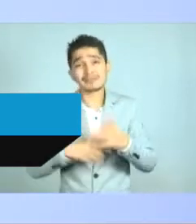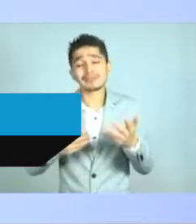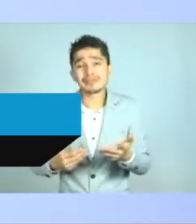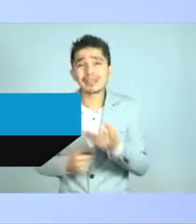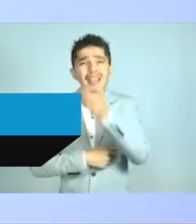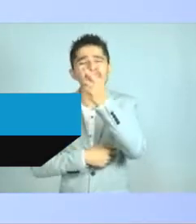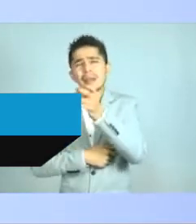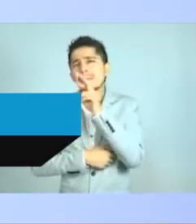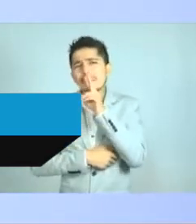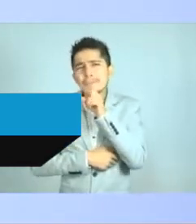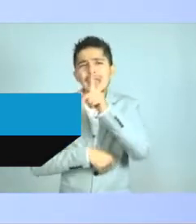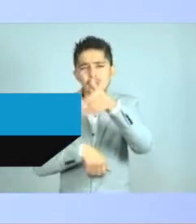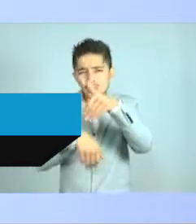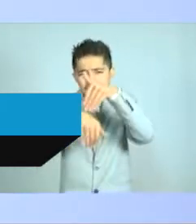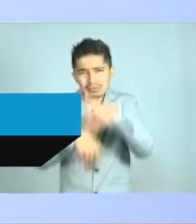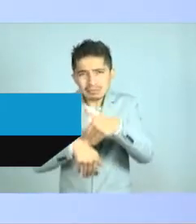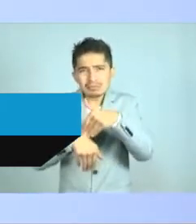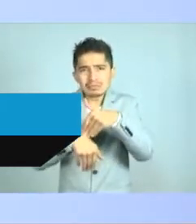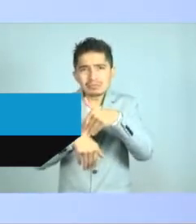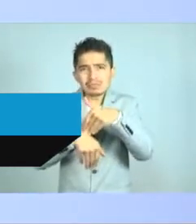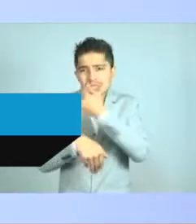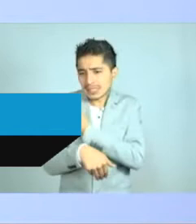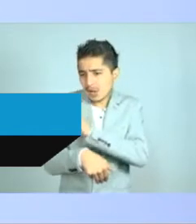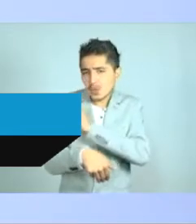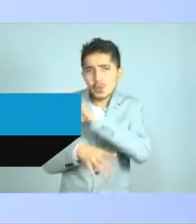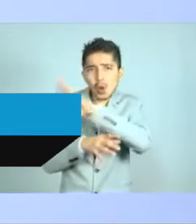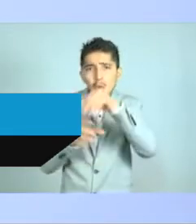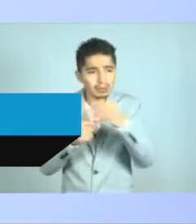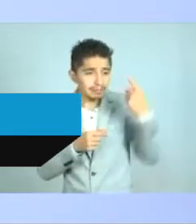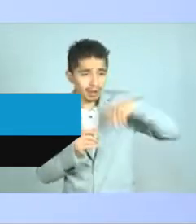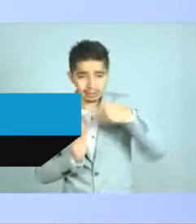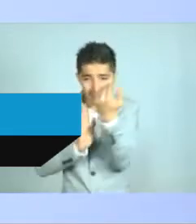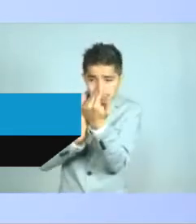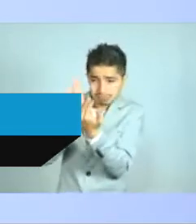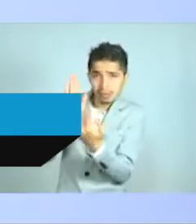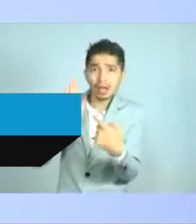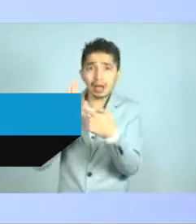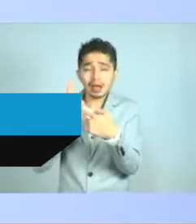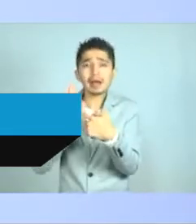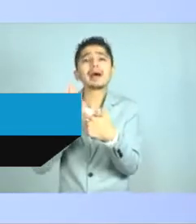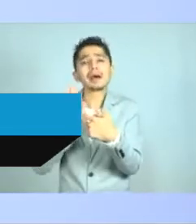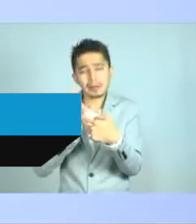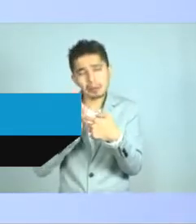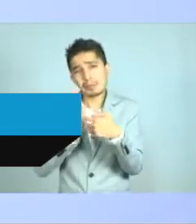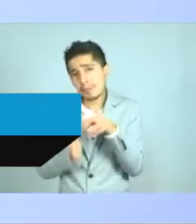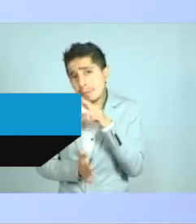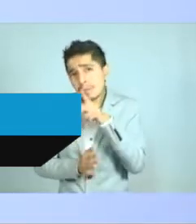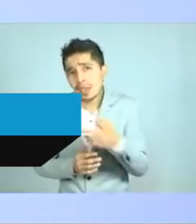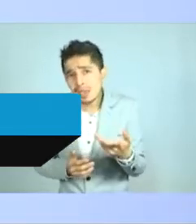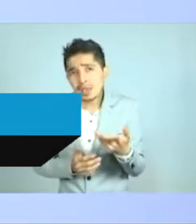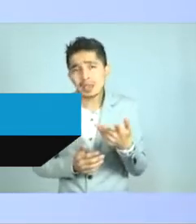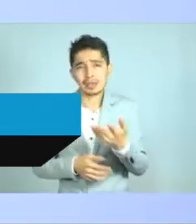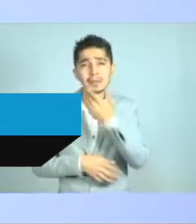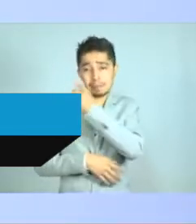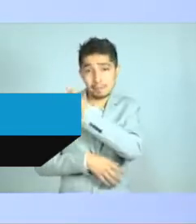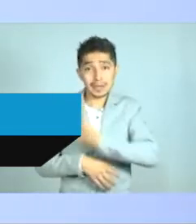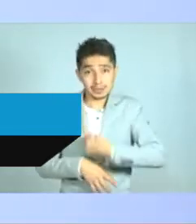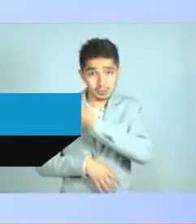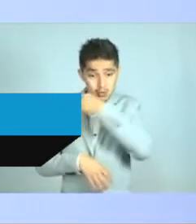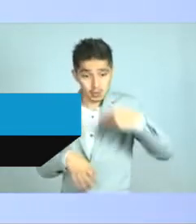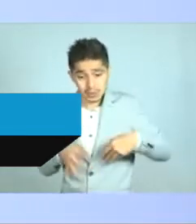contagios en estas tres semanas que estarán a prueba. El domingo es cierre